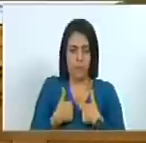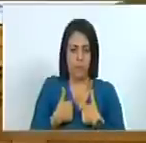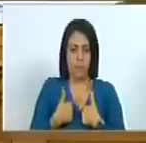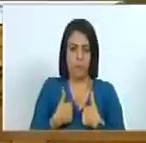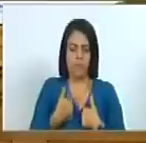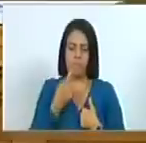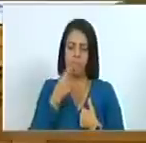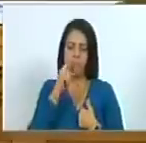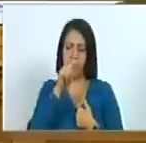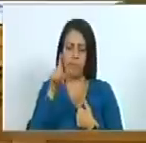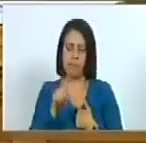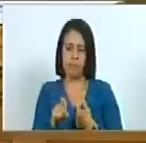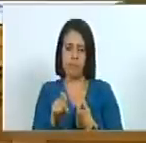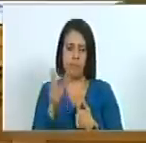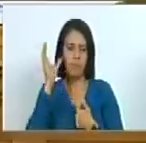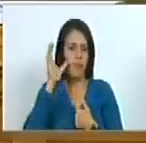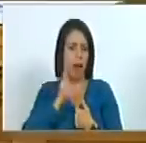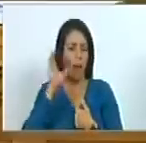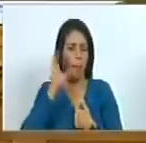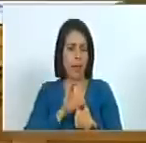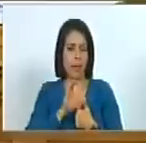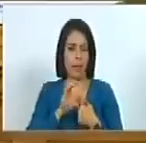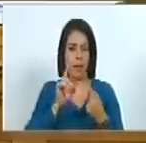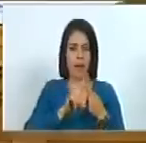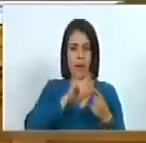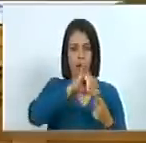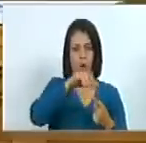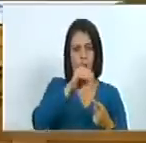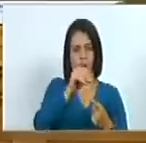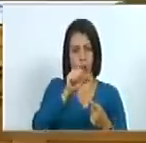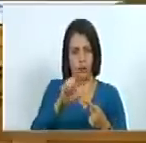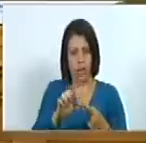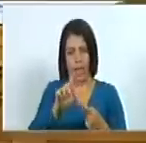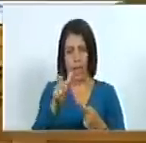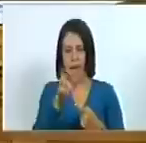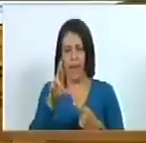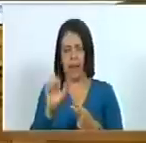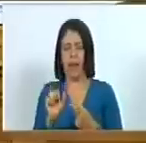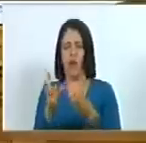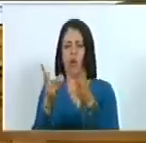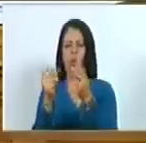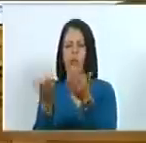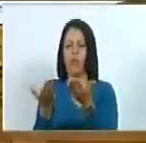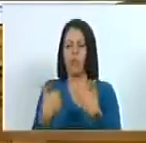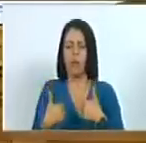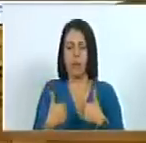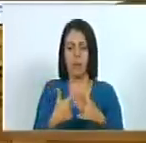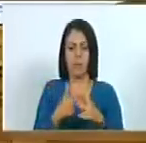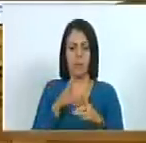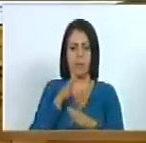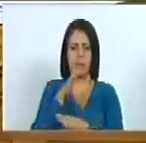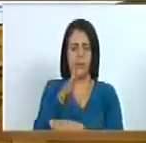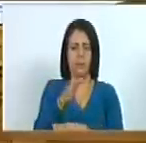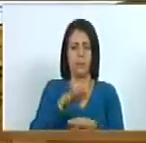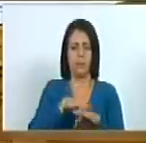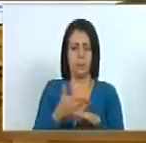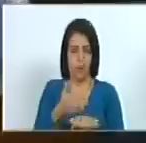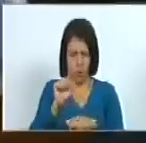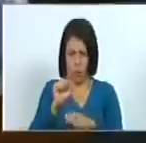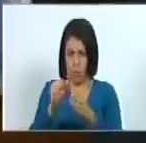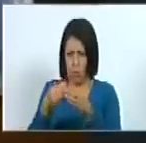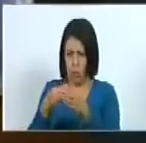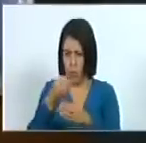Que le pregunte a Capriles Radón y a José Guerra cuánto le va a dar. O que vayan, Garrido no es el partido de ustedes, Acción